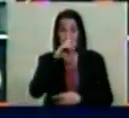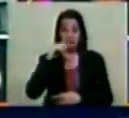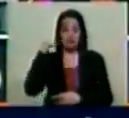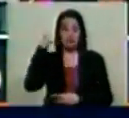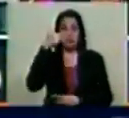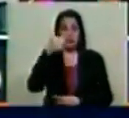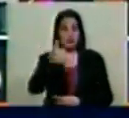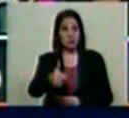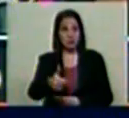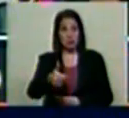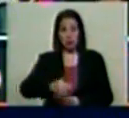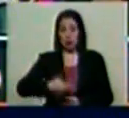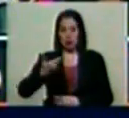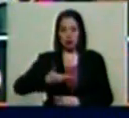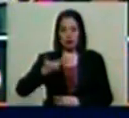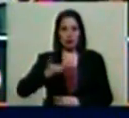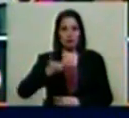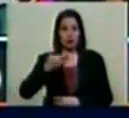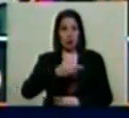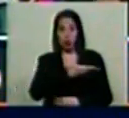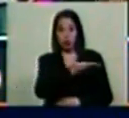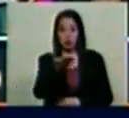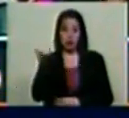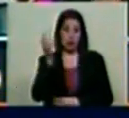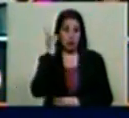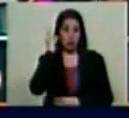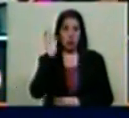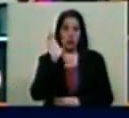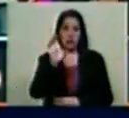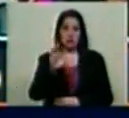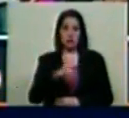la grande, están haciendo ustedes, mujeres de la patria,